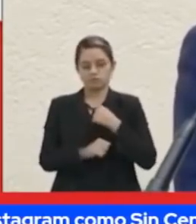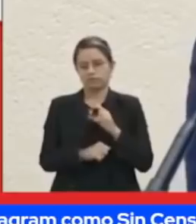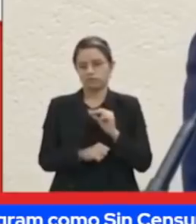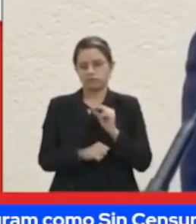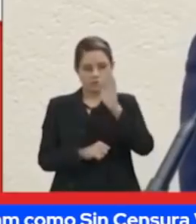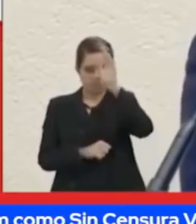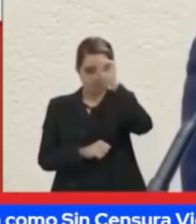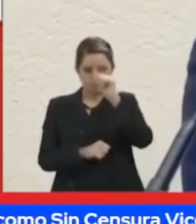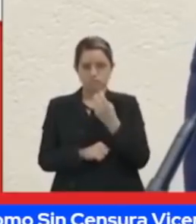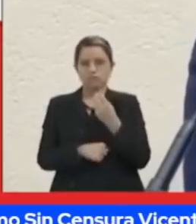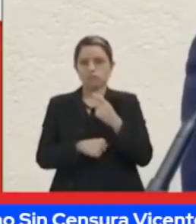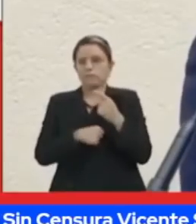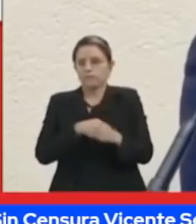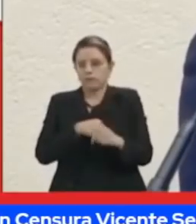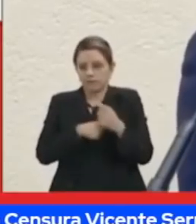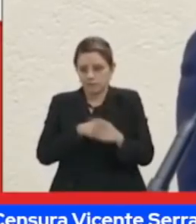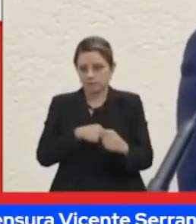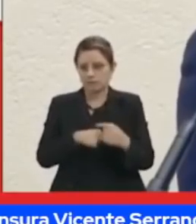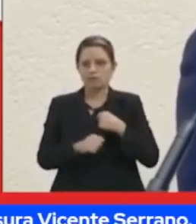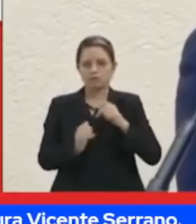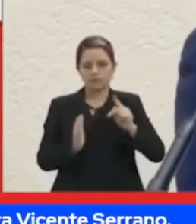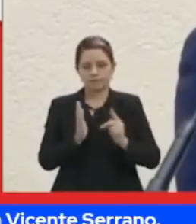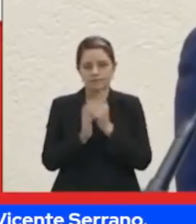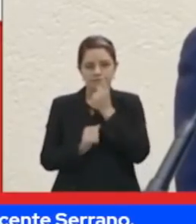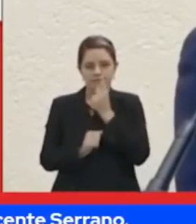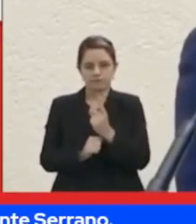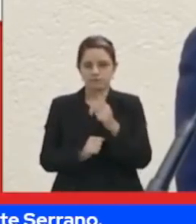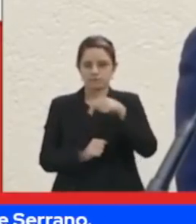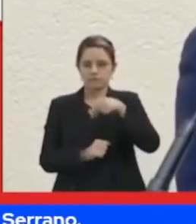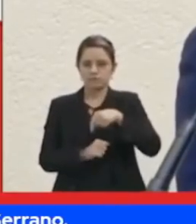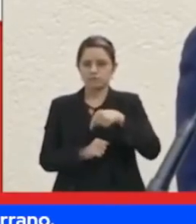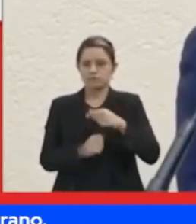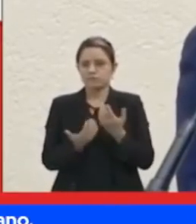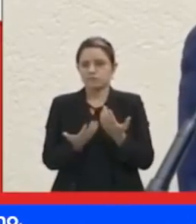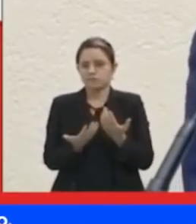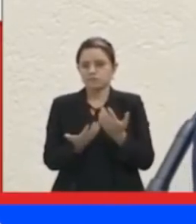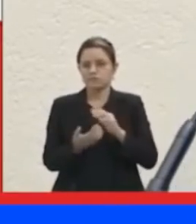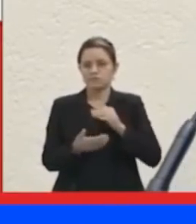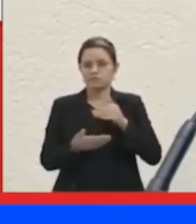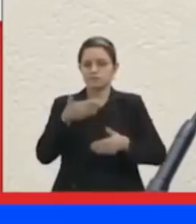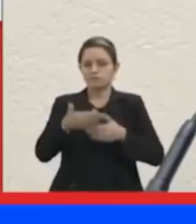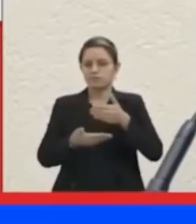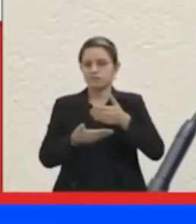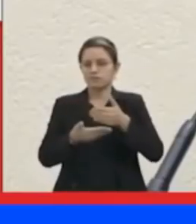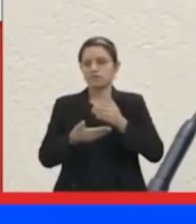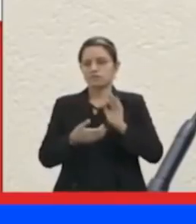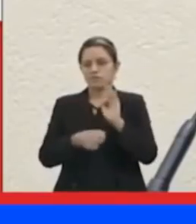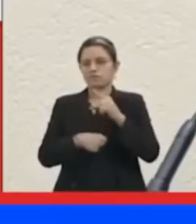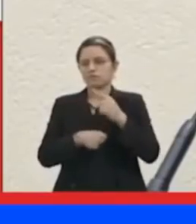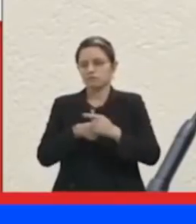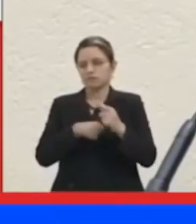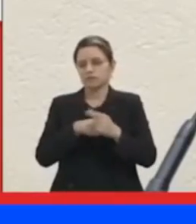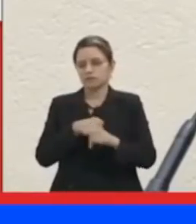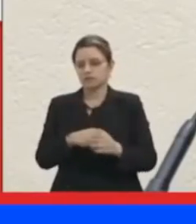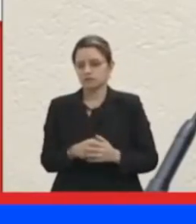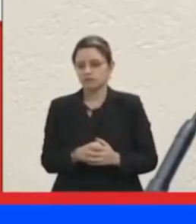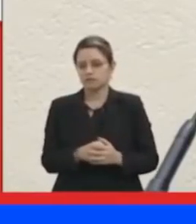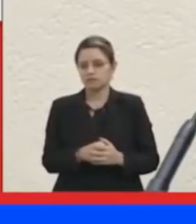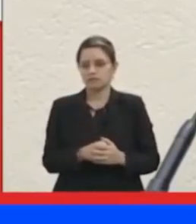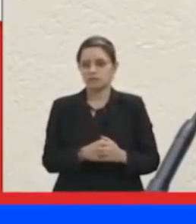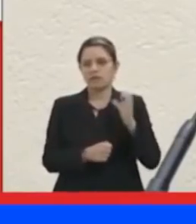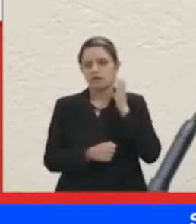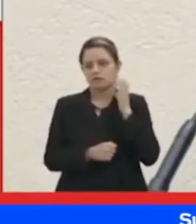decisiones que ponen en riesgo lo he dicho y lo sostengo la realización de esta revocación de mandatos y así lo decide la ciudadanía por